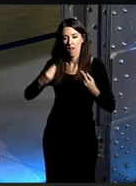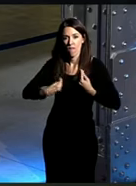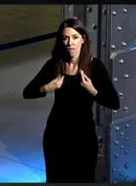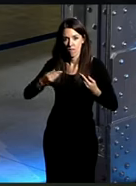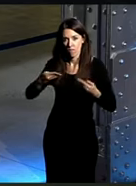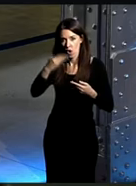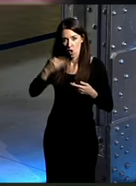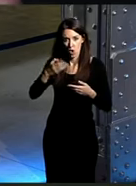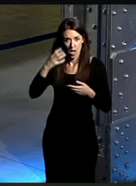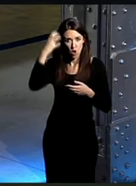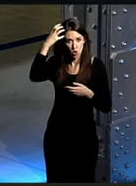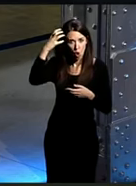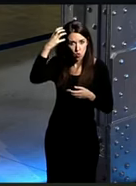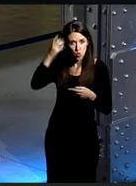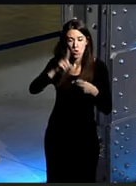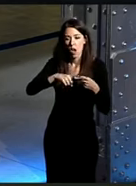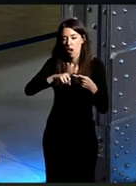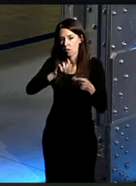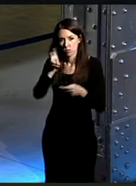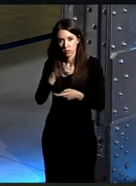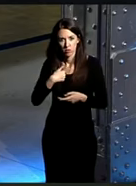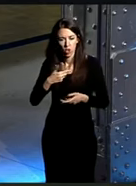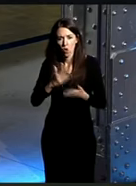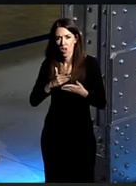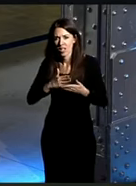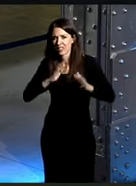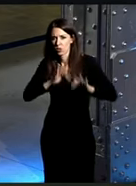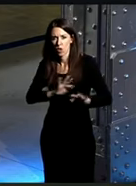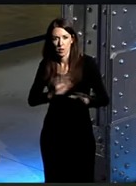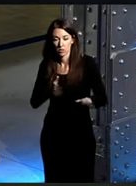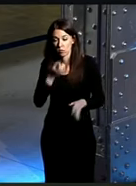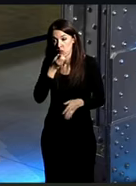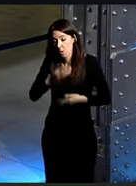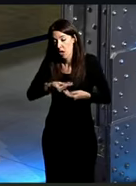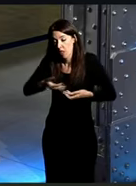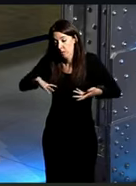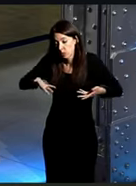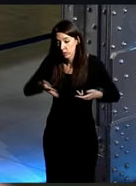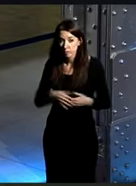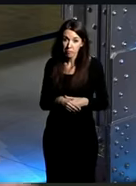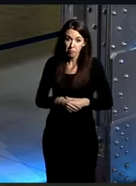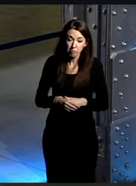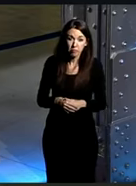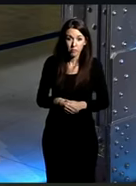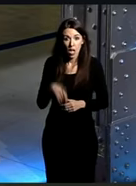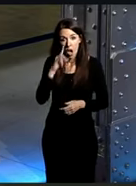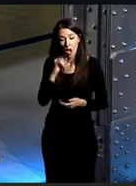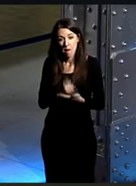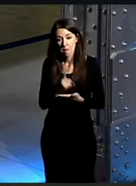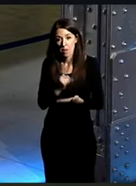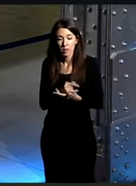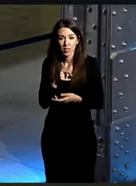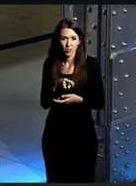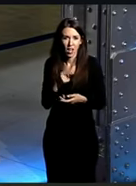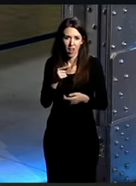en La Coruña, ¿no? O que dabas vos clases en... Yo no voy a dar más clases. Bueno, ¿y qué vamos a hacer? Bueno, vamos a experimentar en